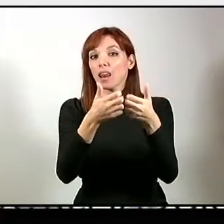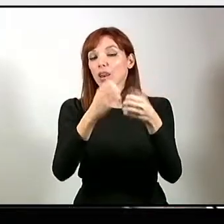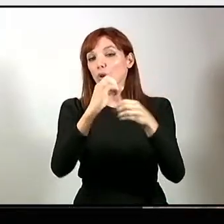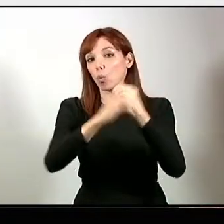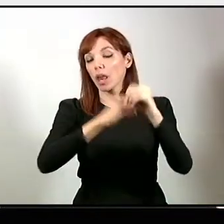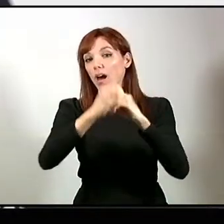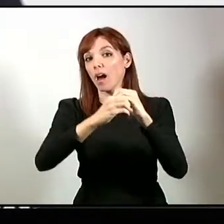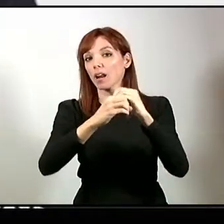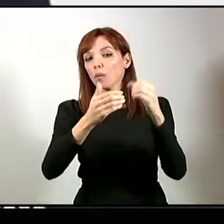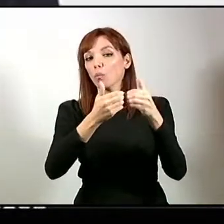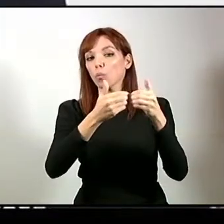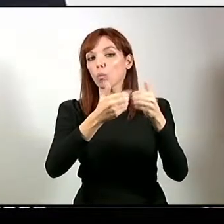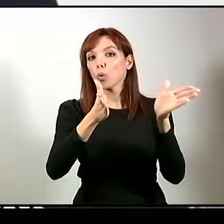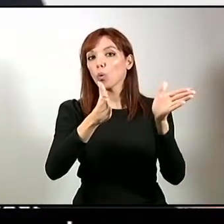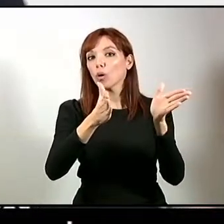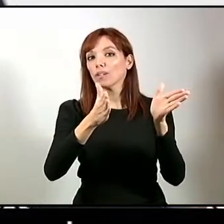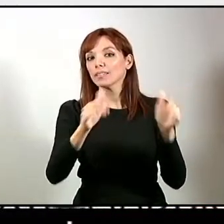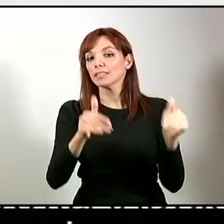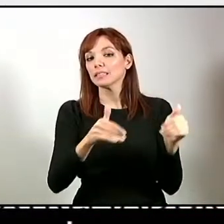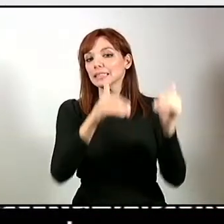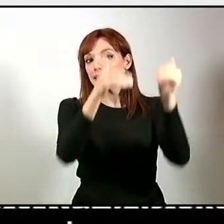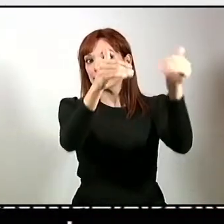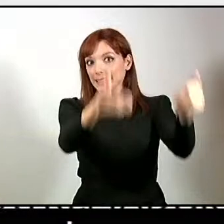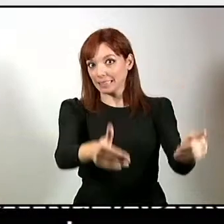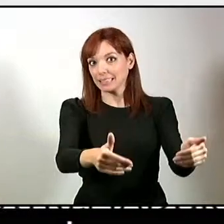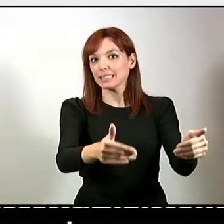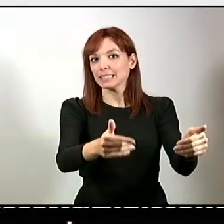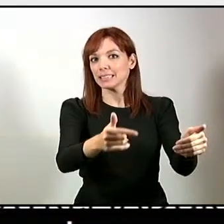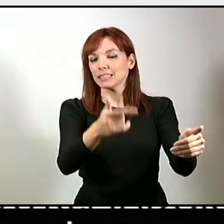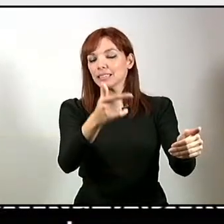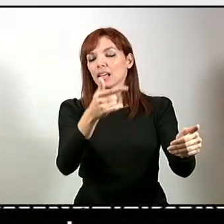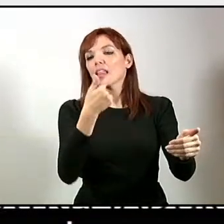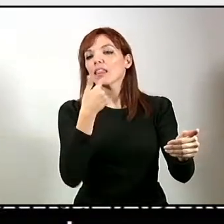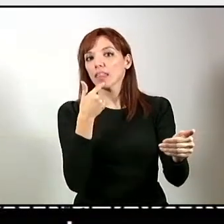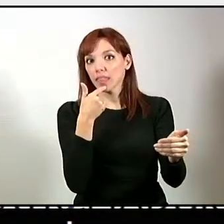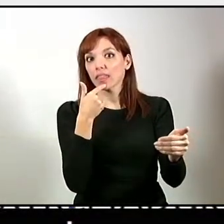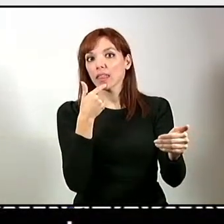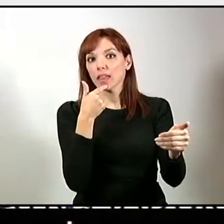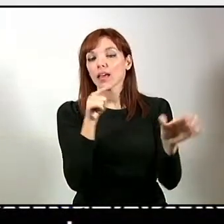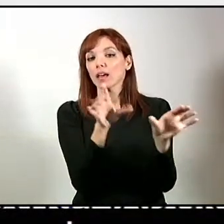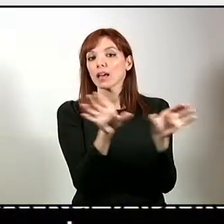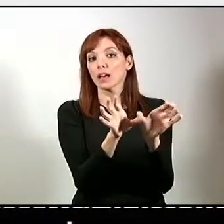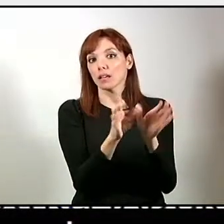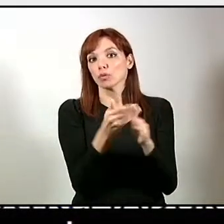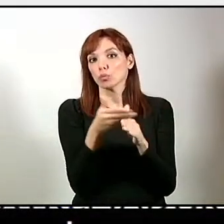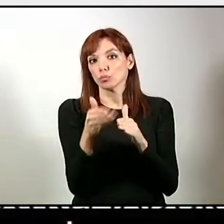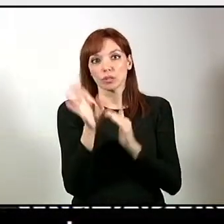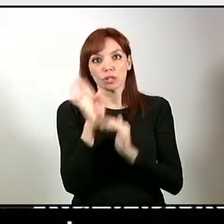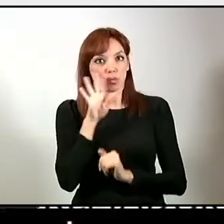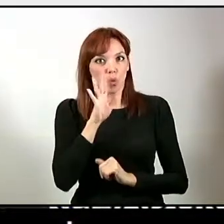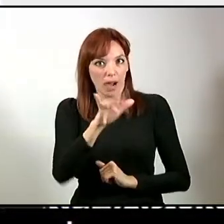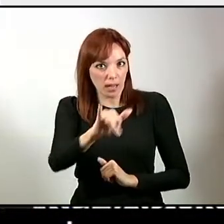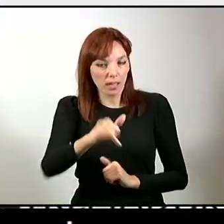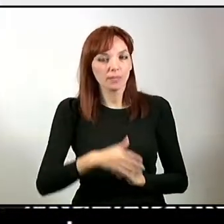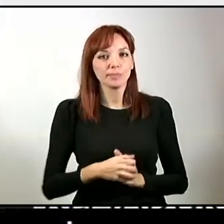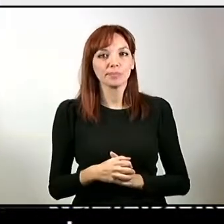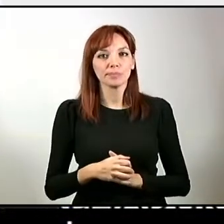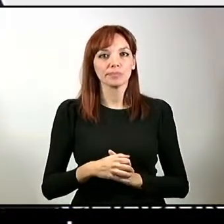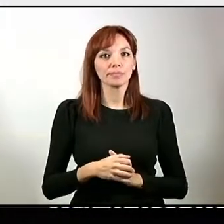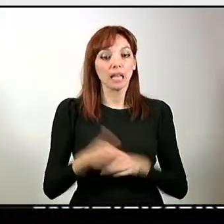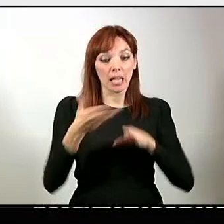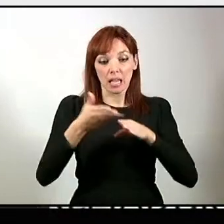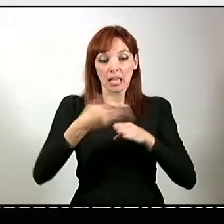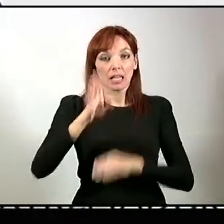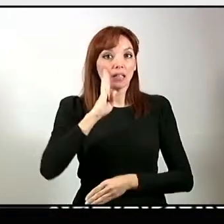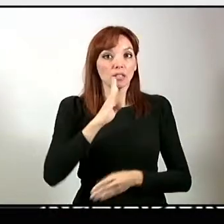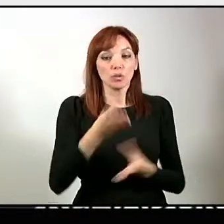debate alternativo, y es que las centrales nucleares generan residuos y que esos residuos tienen que ir a